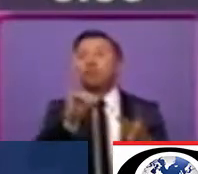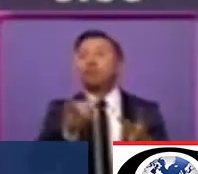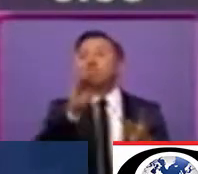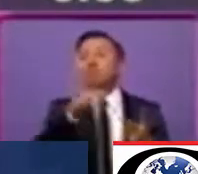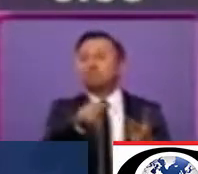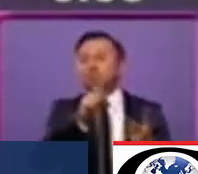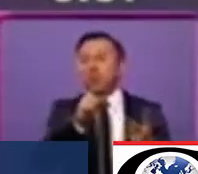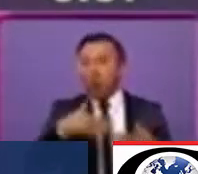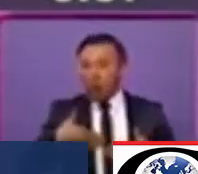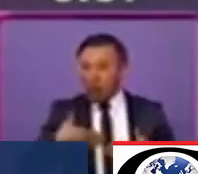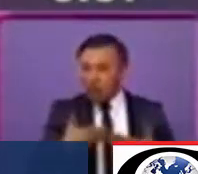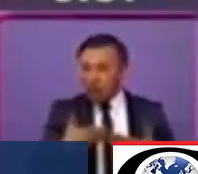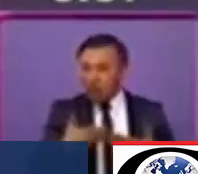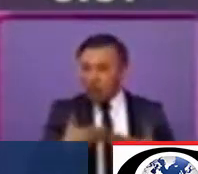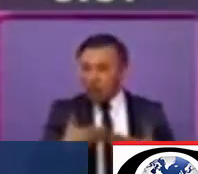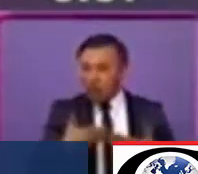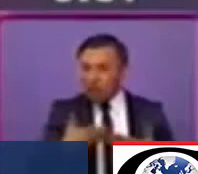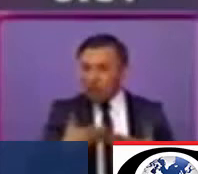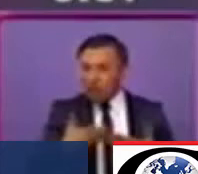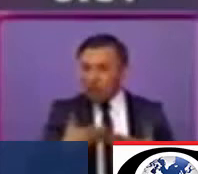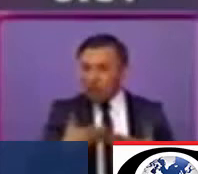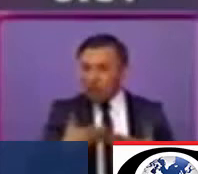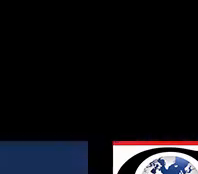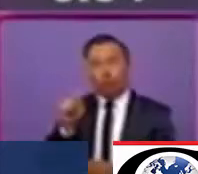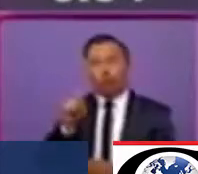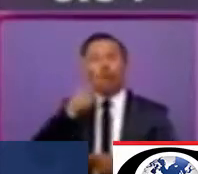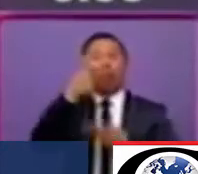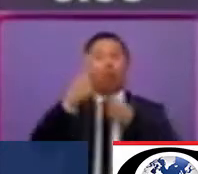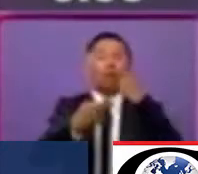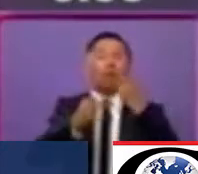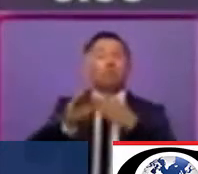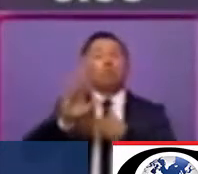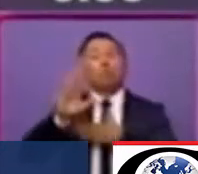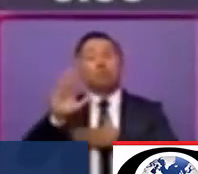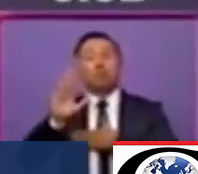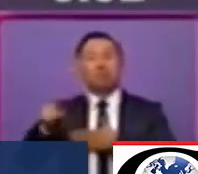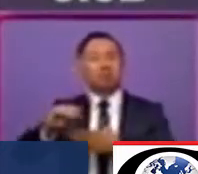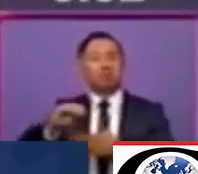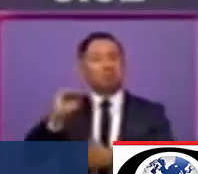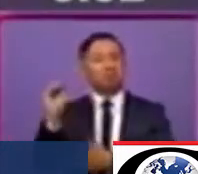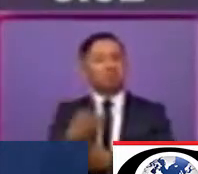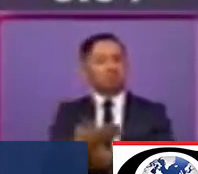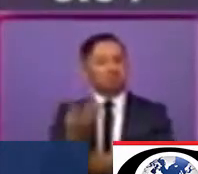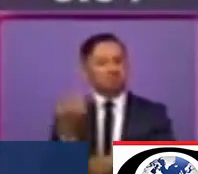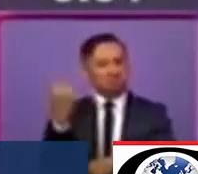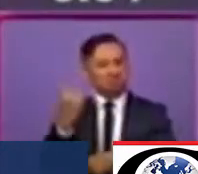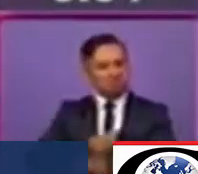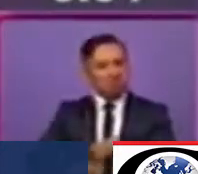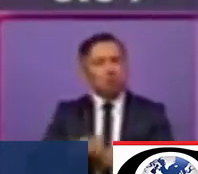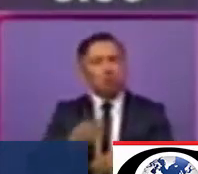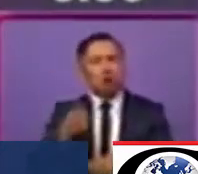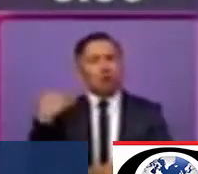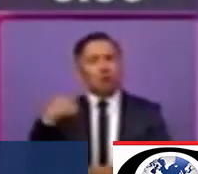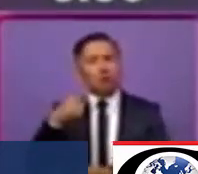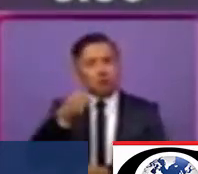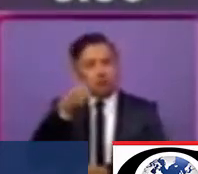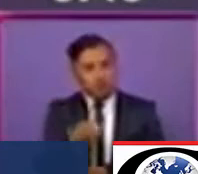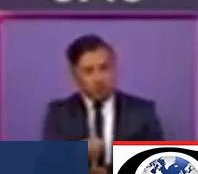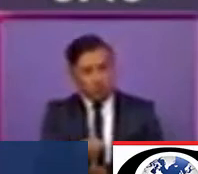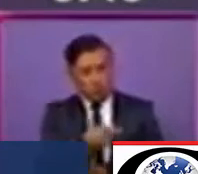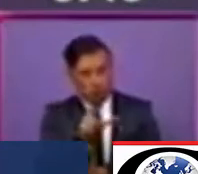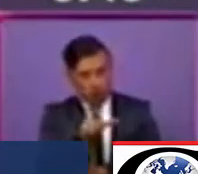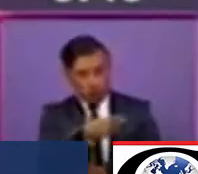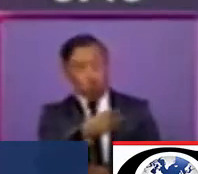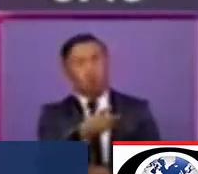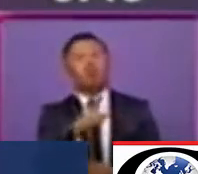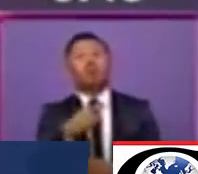de mañana, ahora sí, le den permiso y pueda hablar de lo que realmente ha ocurrido pues en su campaña, y sobre